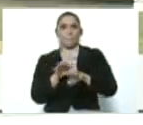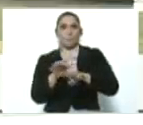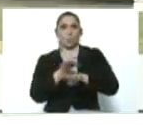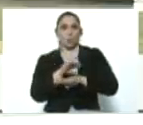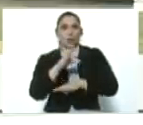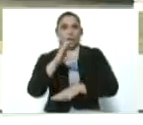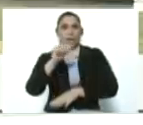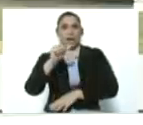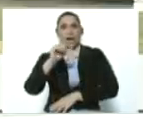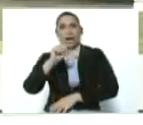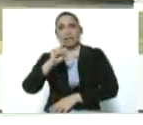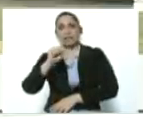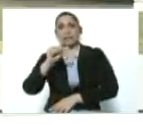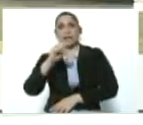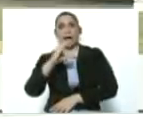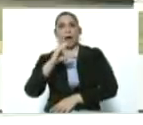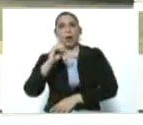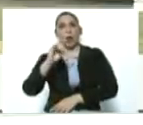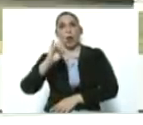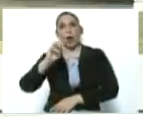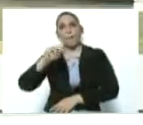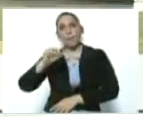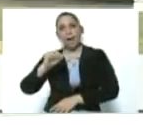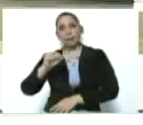casacoima ocupación minero